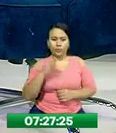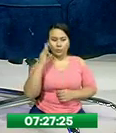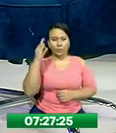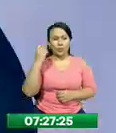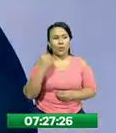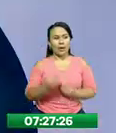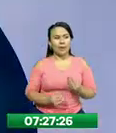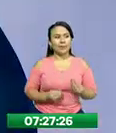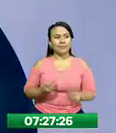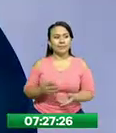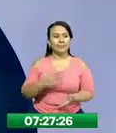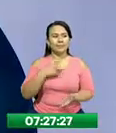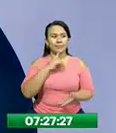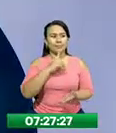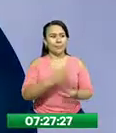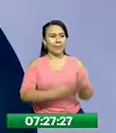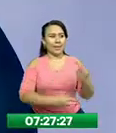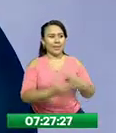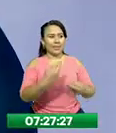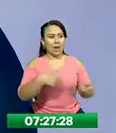Luisa, vender casi